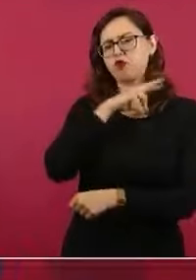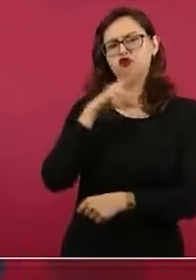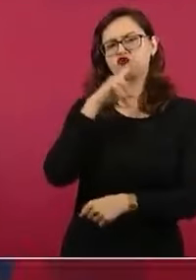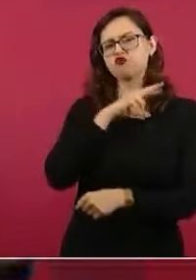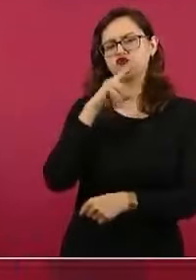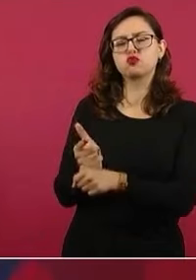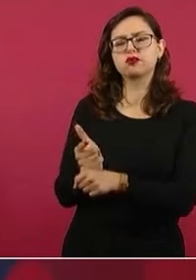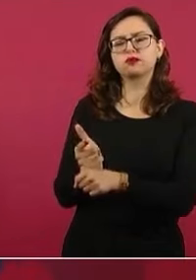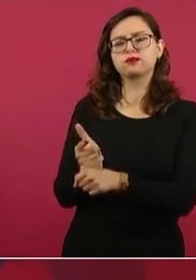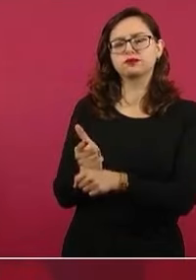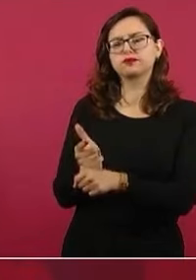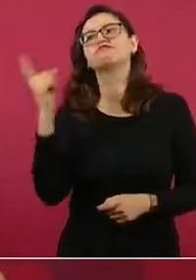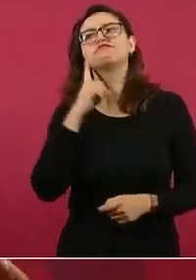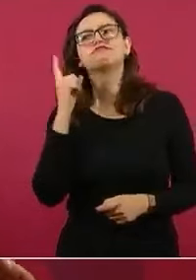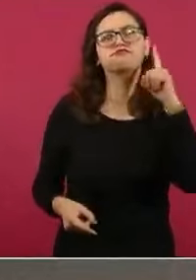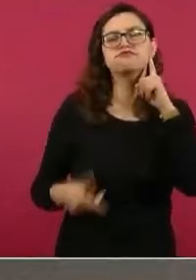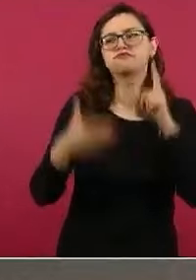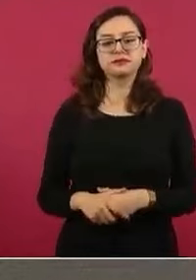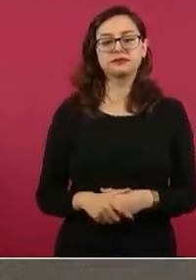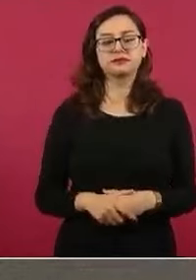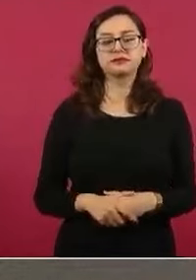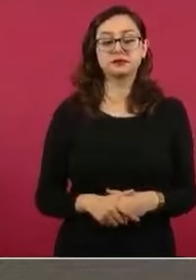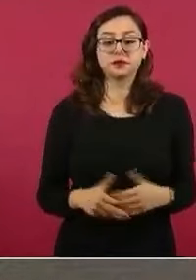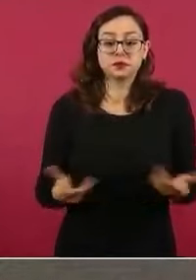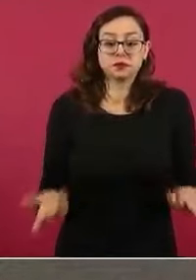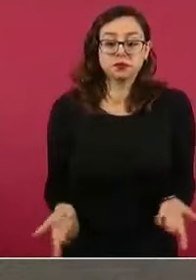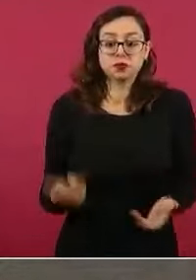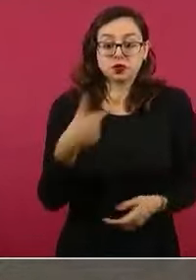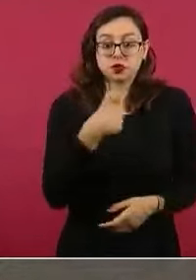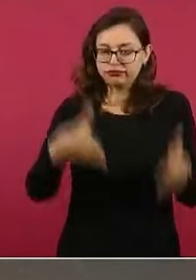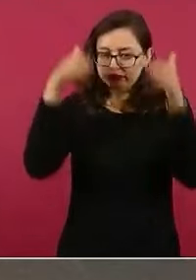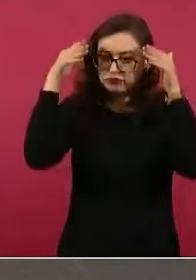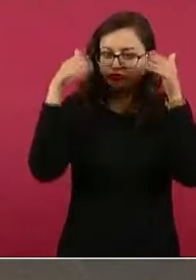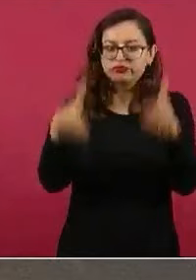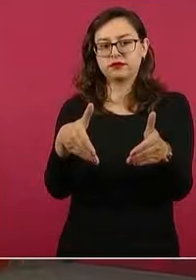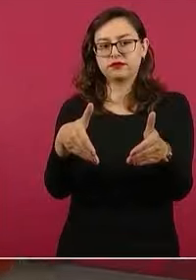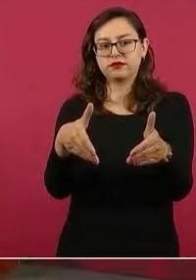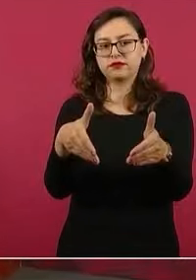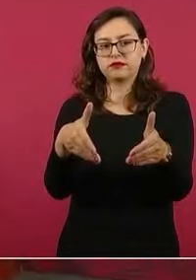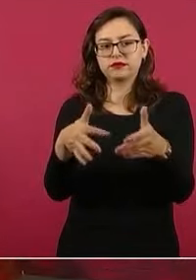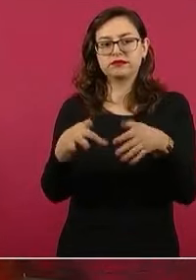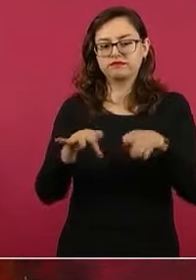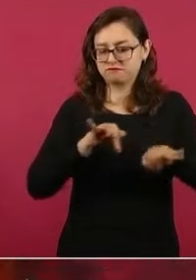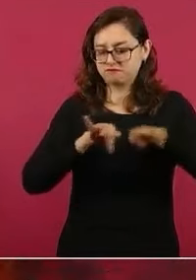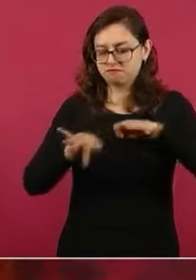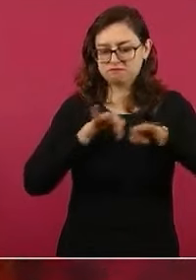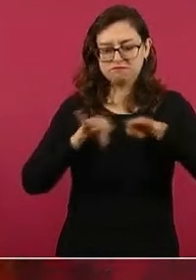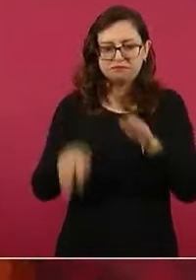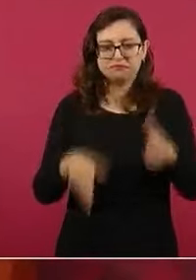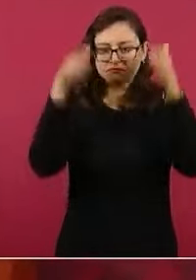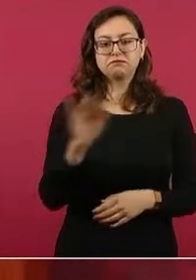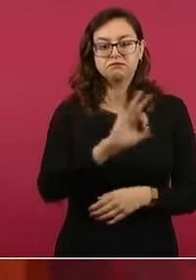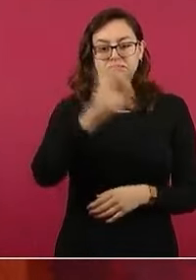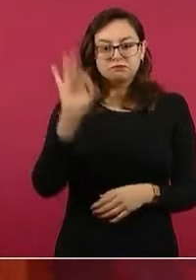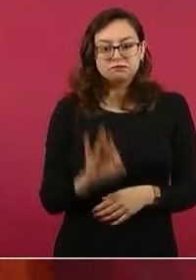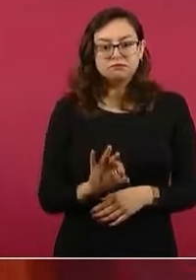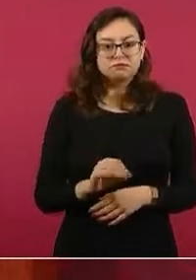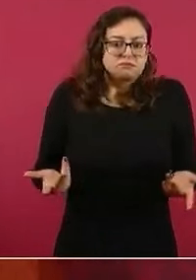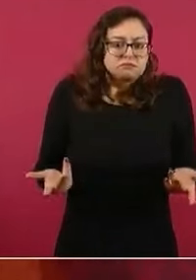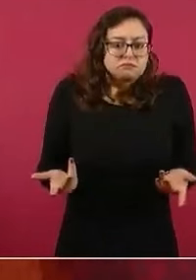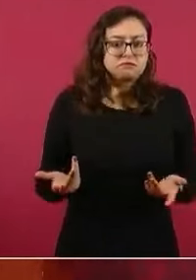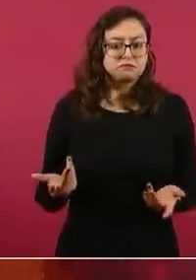advierte, se sabe. Además, yo estoy entregado de cuerpo y alma a desempeñar mi función de presidente. Entonces, no hay